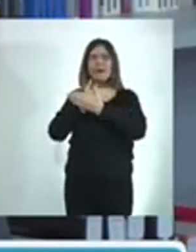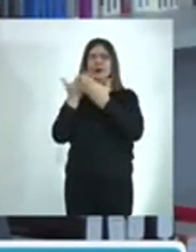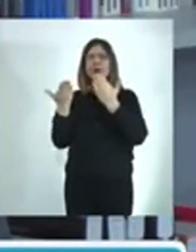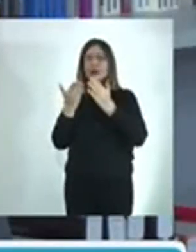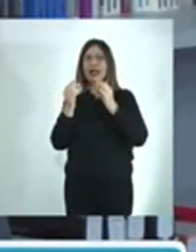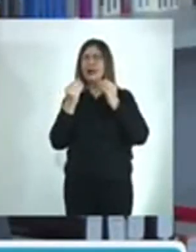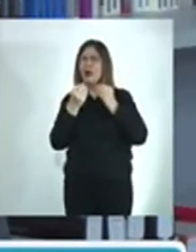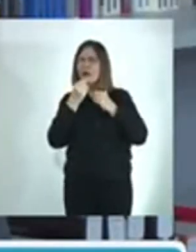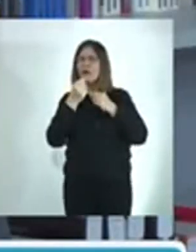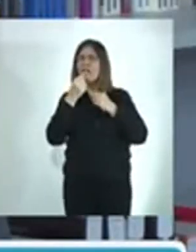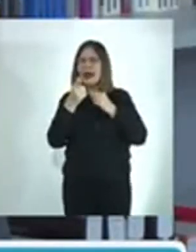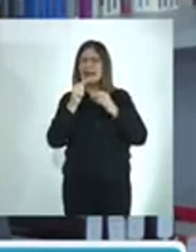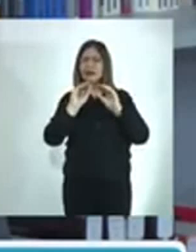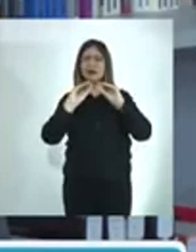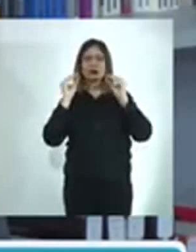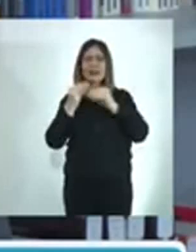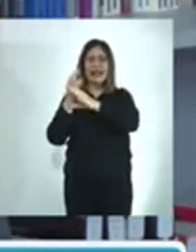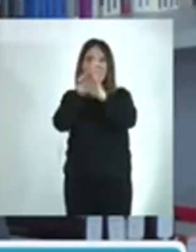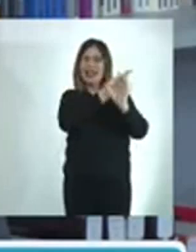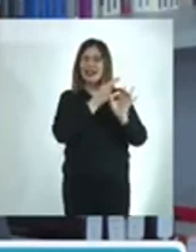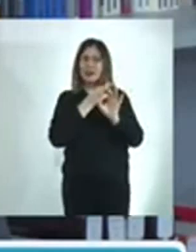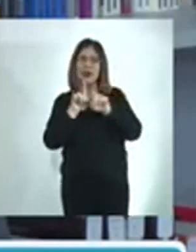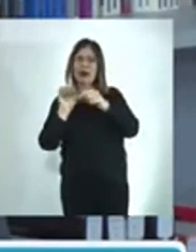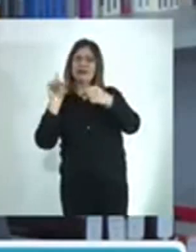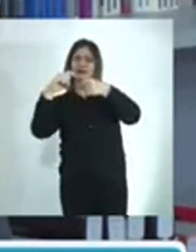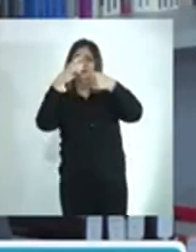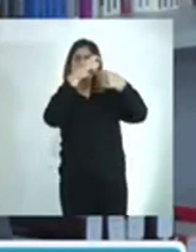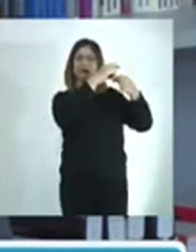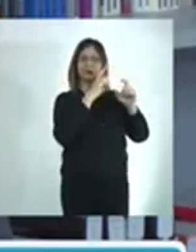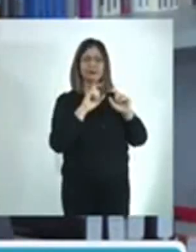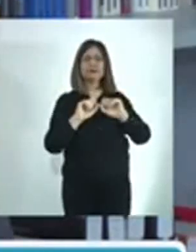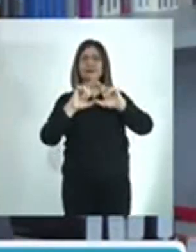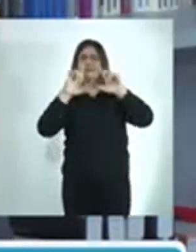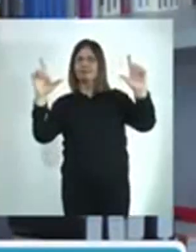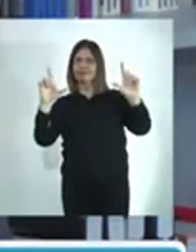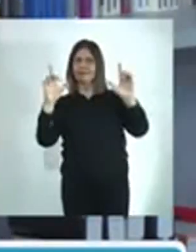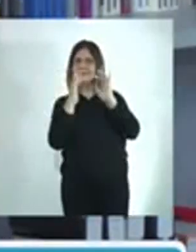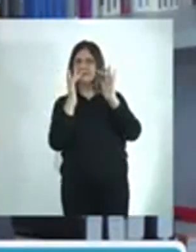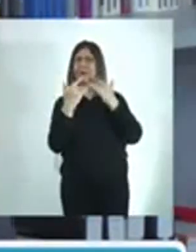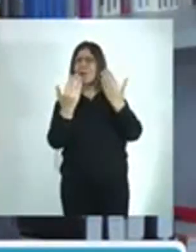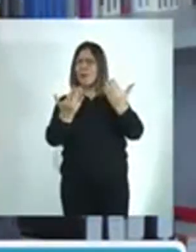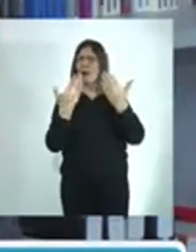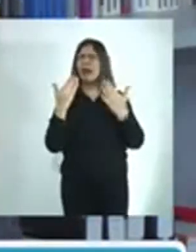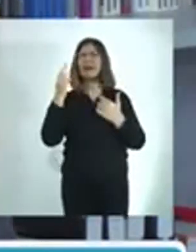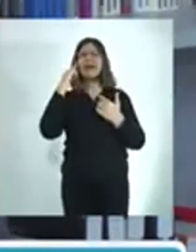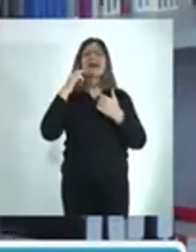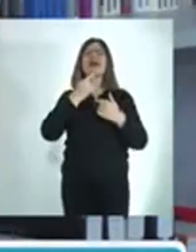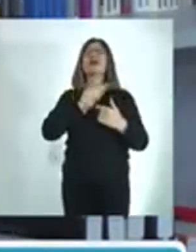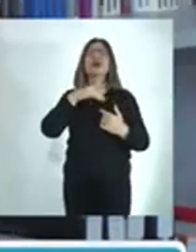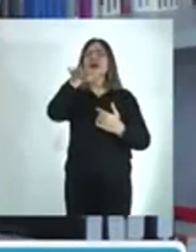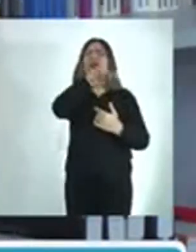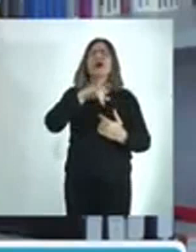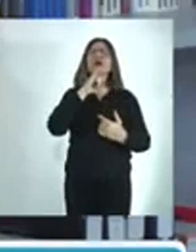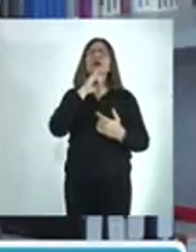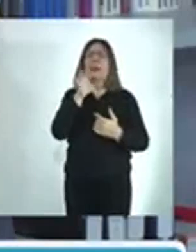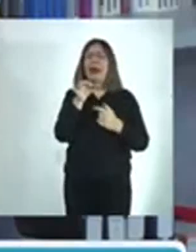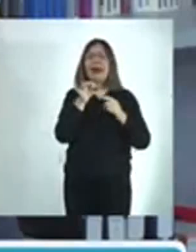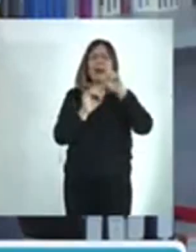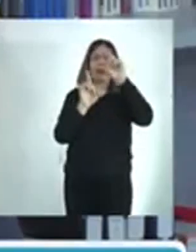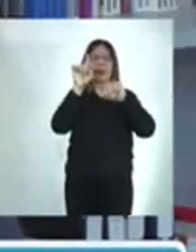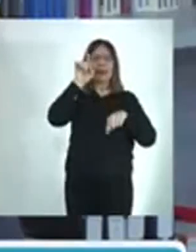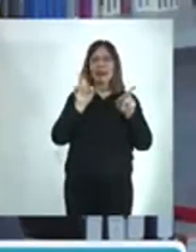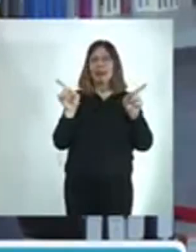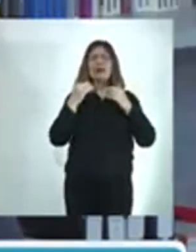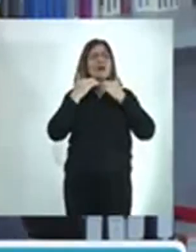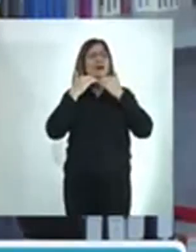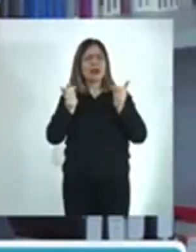el 100% de las escuelas de la provincia de Tucumán. Estén donde estén, estén en el centro, estén en el este, en el